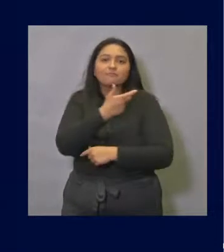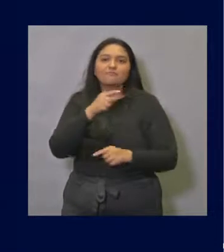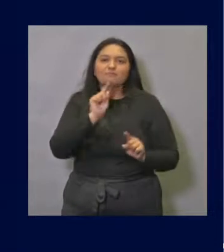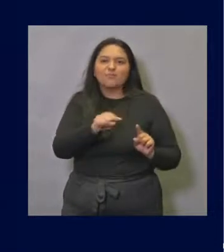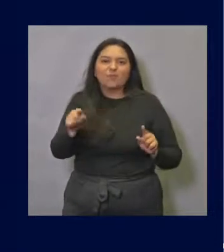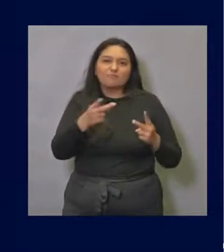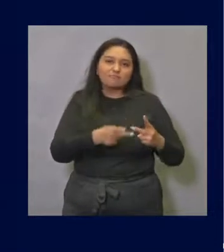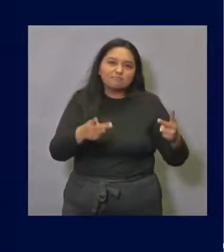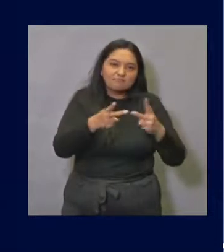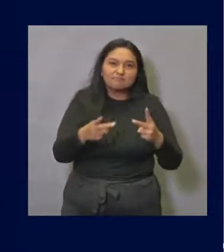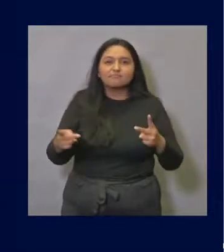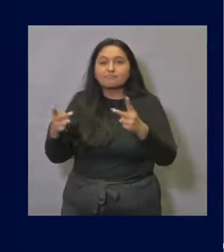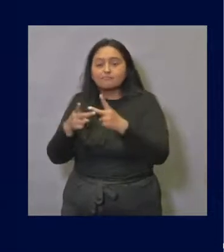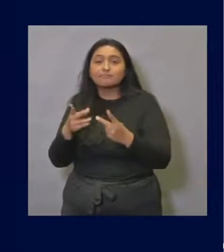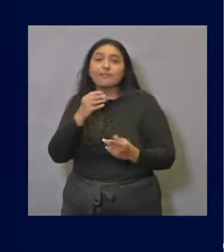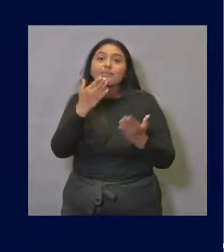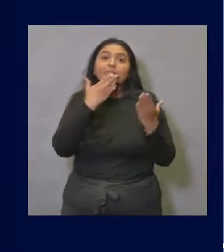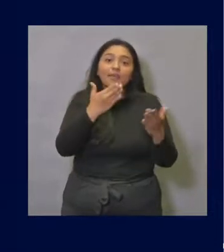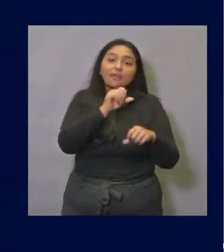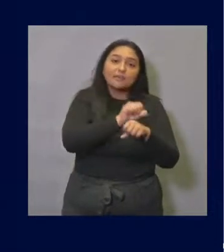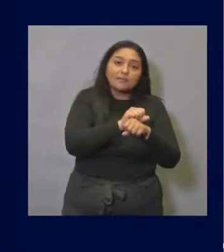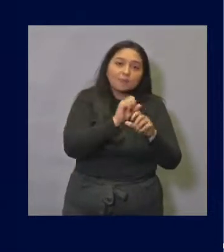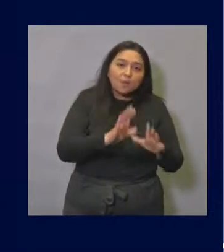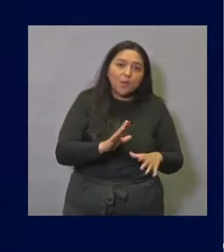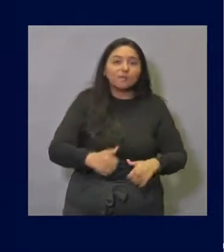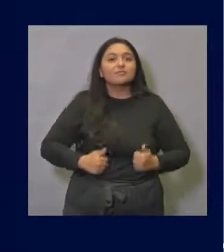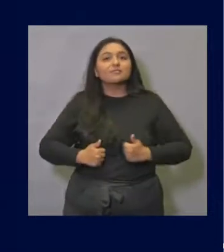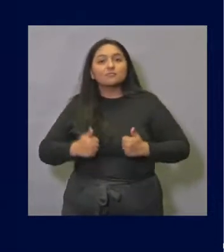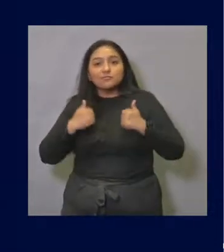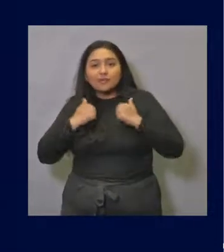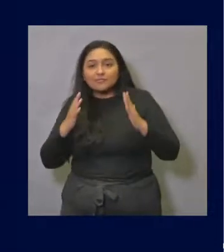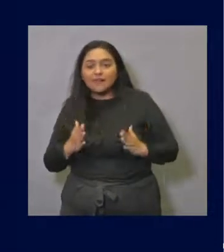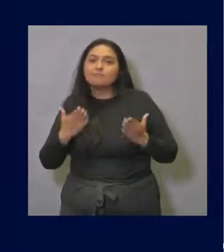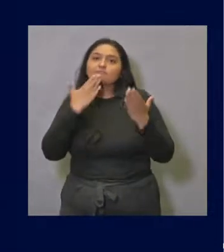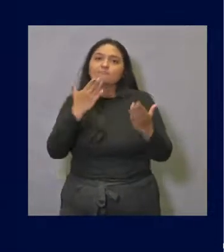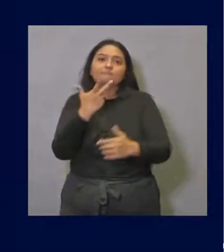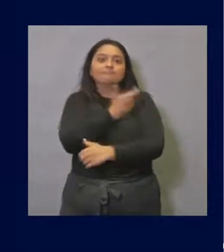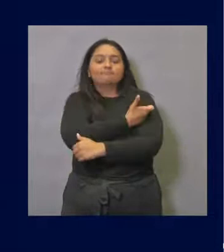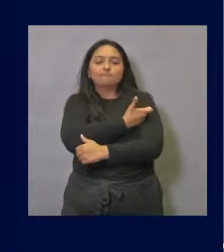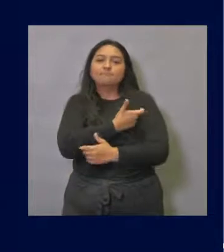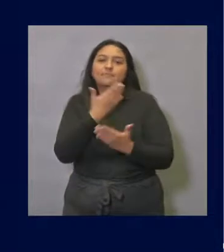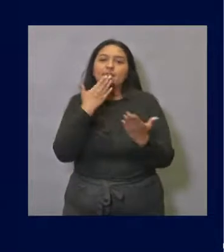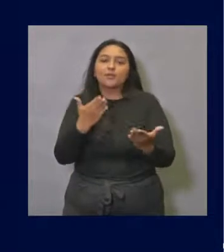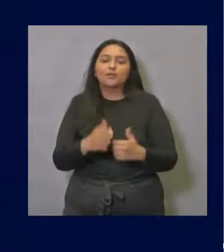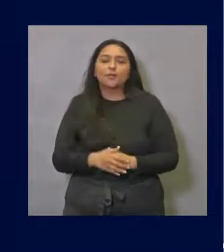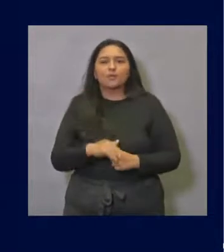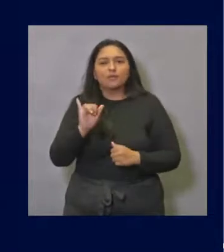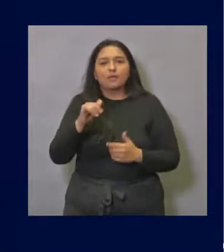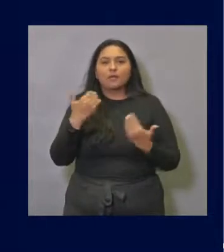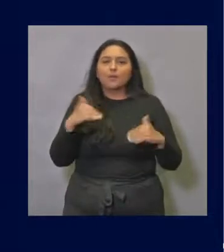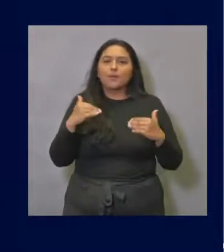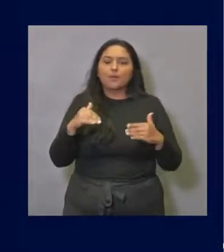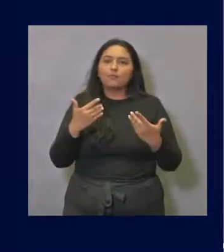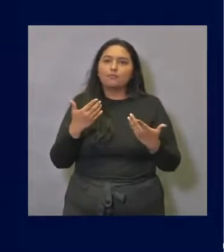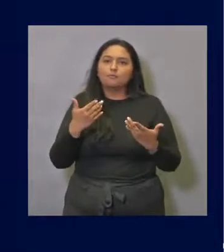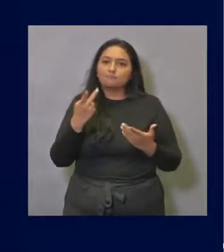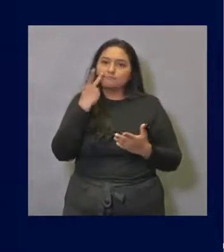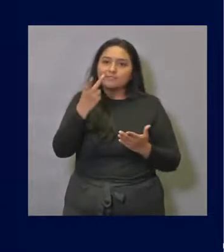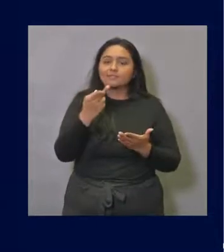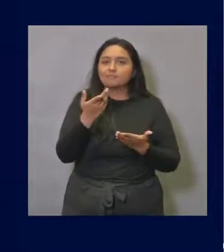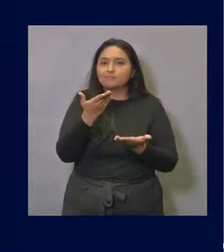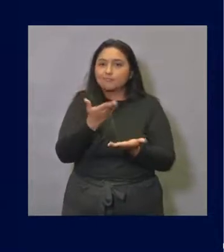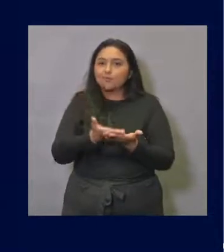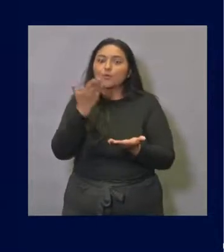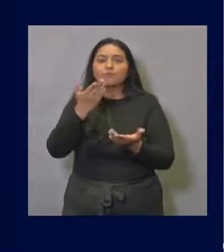agradecemos a todos los trabajadores y residentes por vacunarse. Está marcando una gran diferencia en la reducción de la propagación